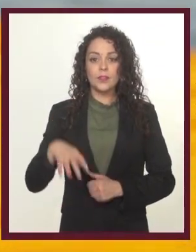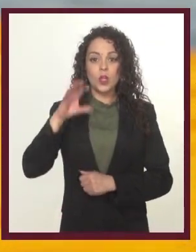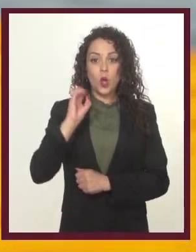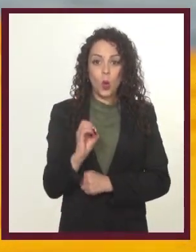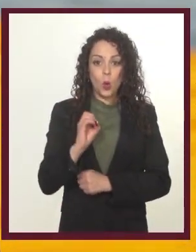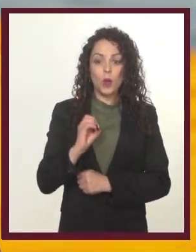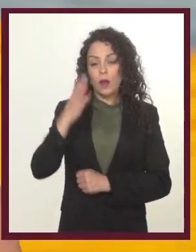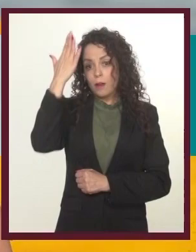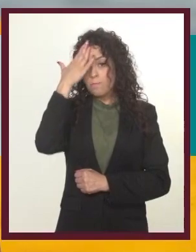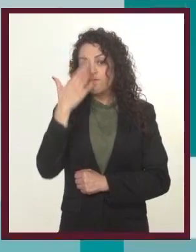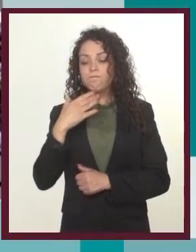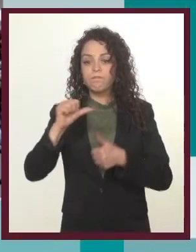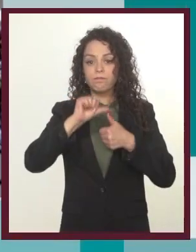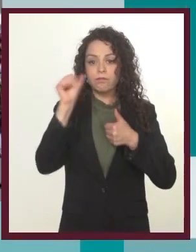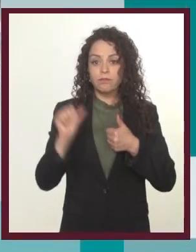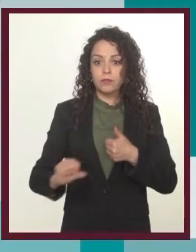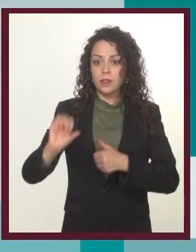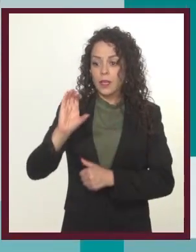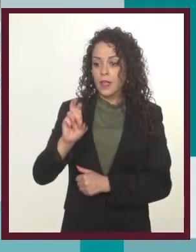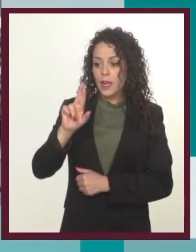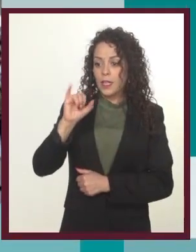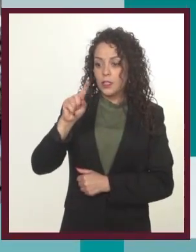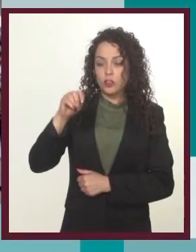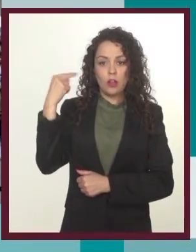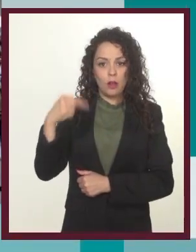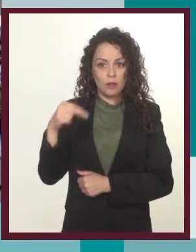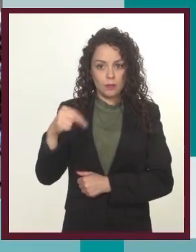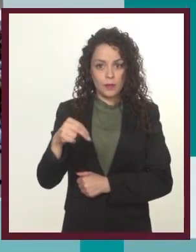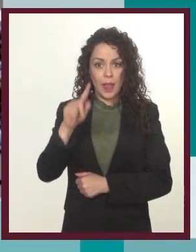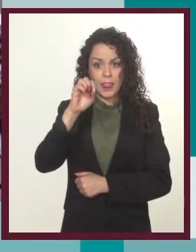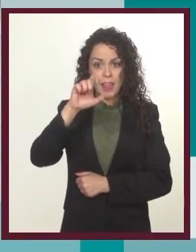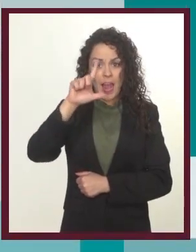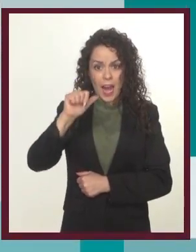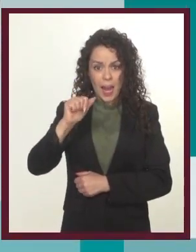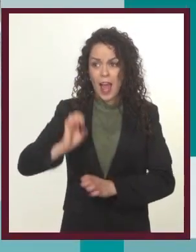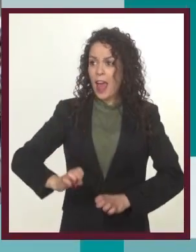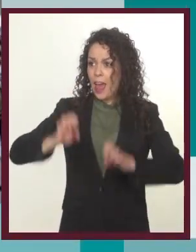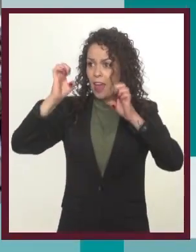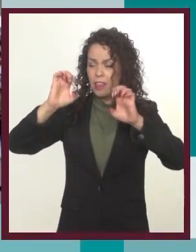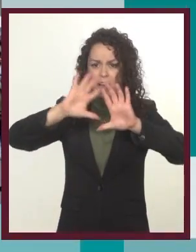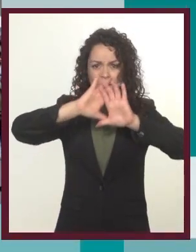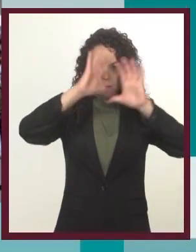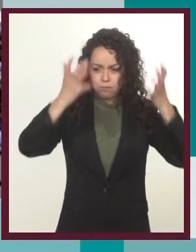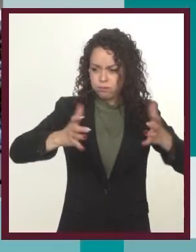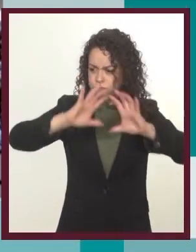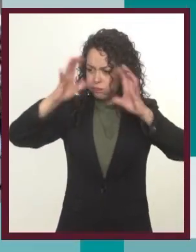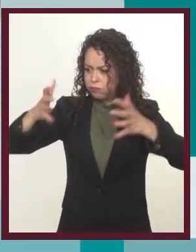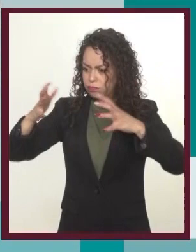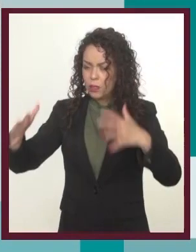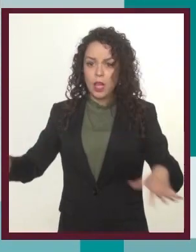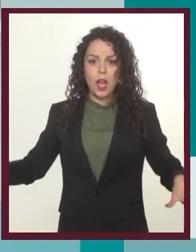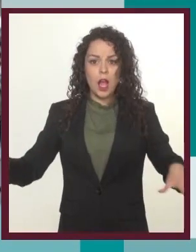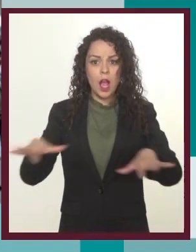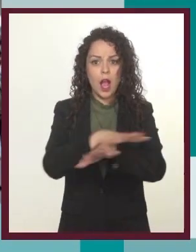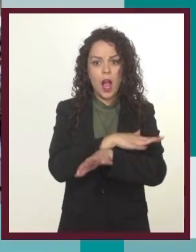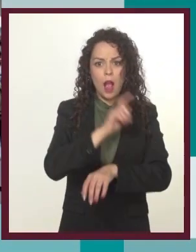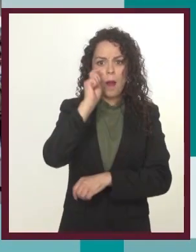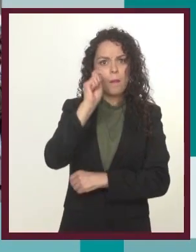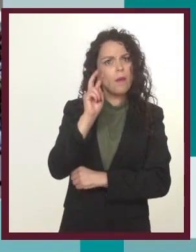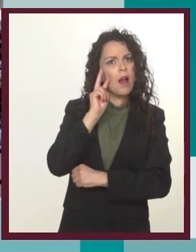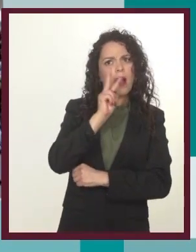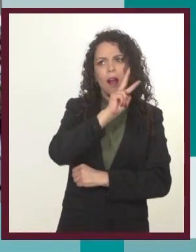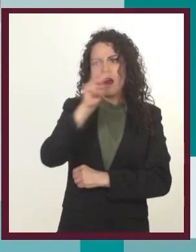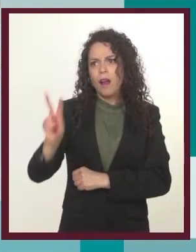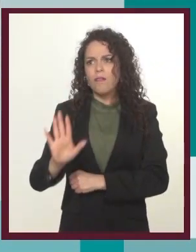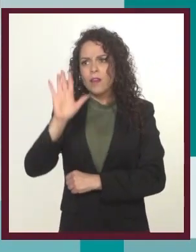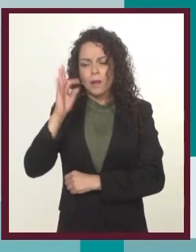O la obra del famosísimo artista llamado Cristo, que envolvía en tela grandes edificios y monumentos, cambiando así el paisaje